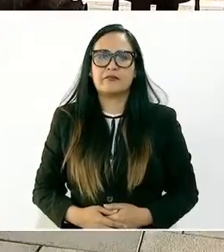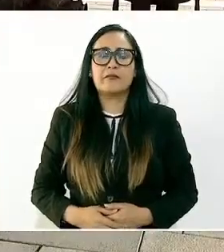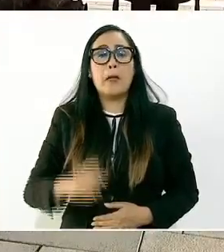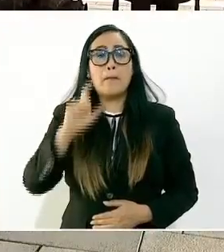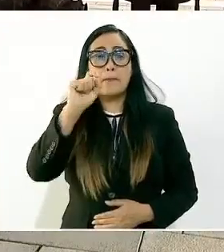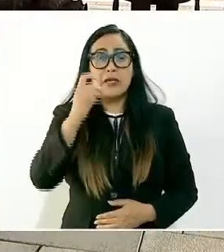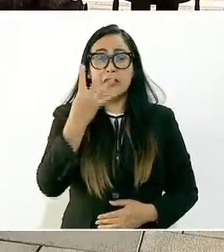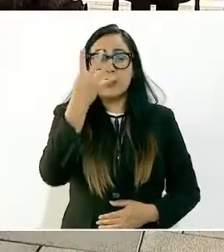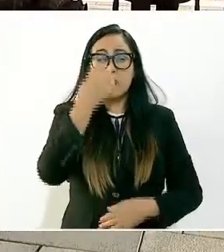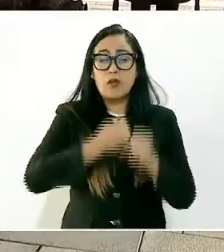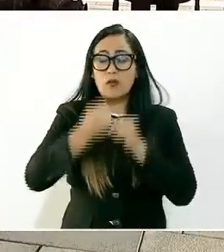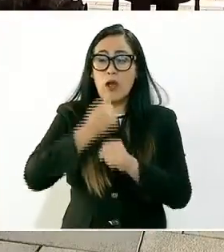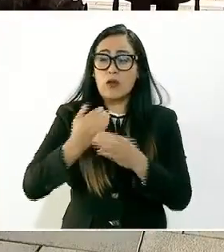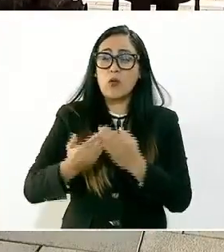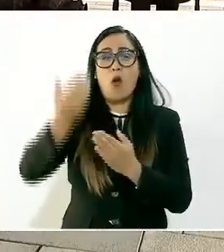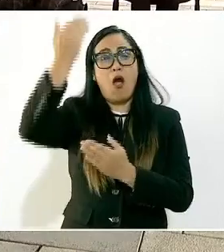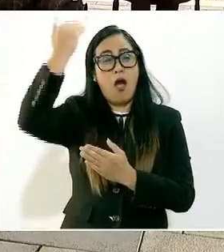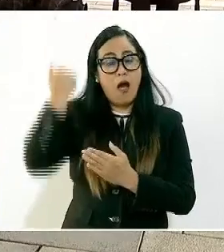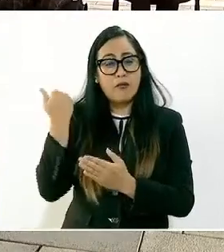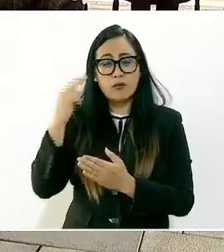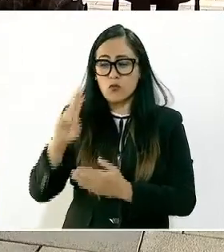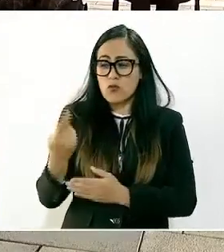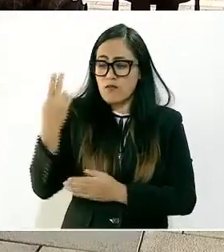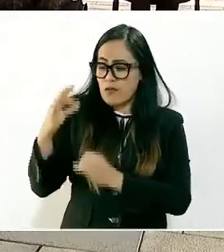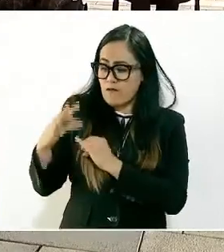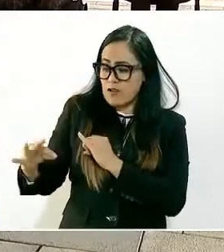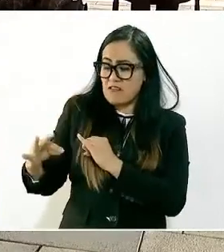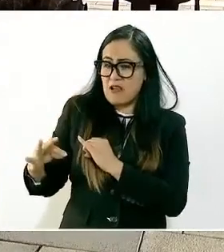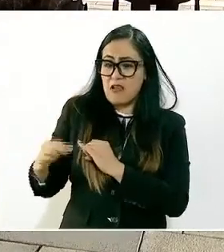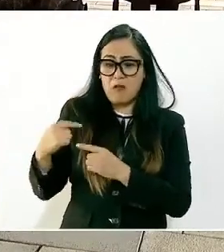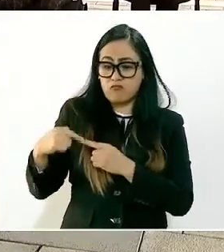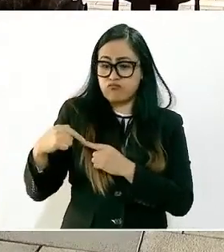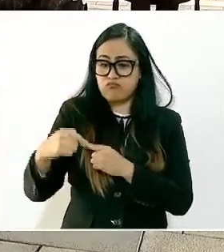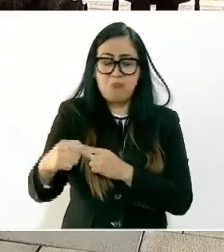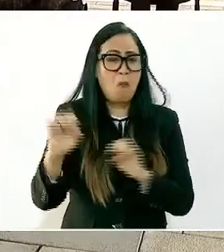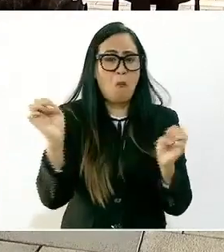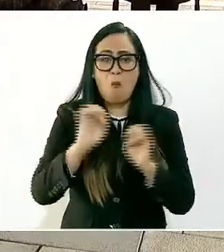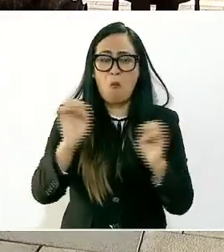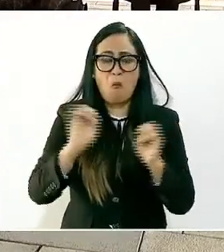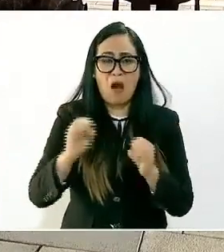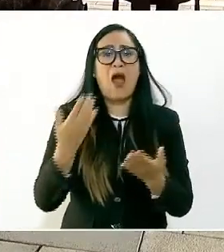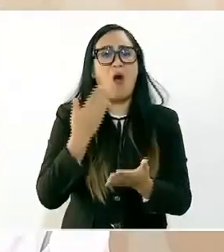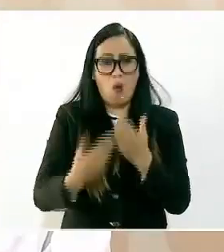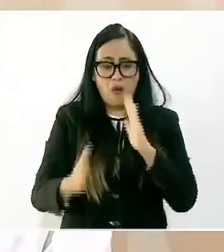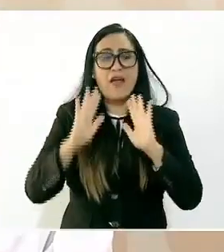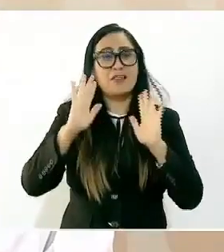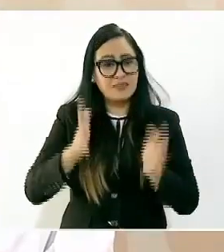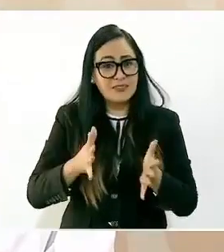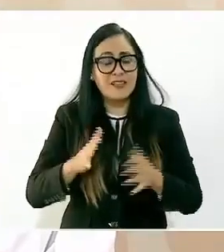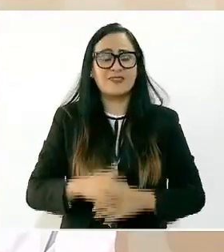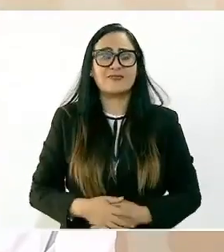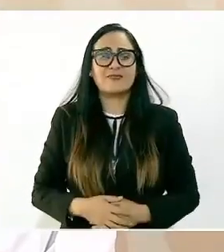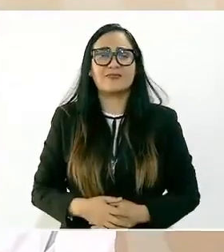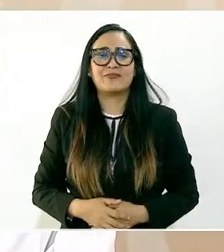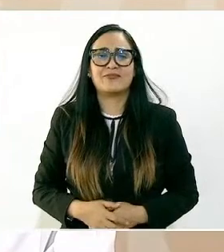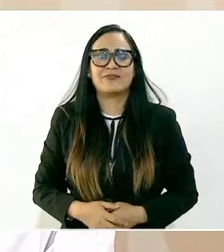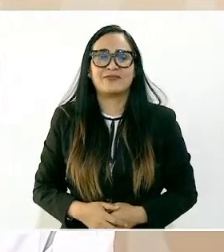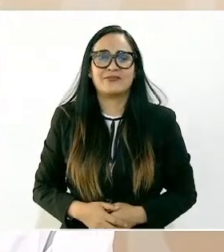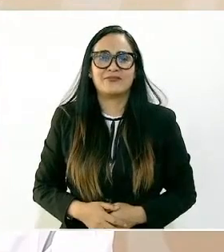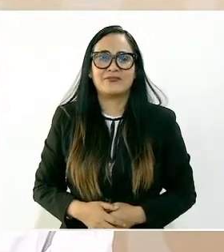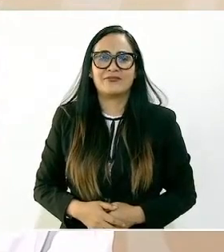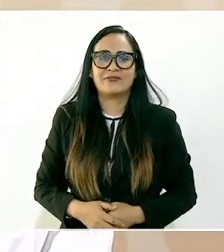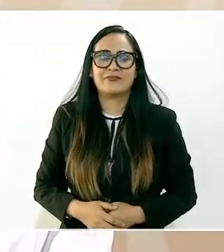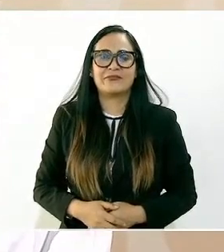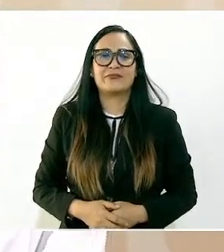24 años antes. Y se creó durante